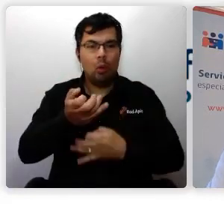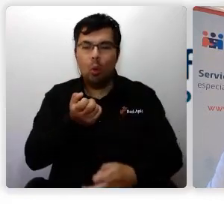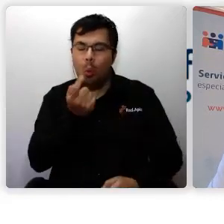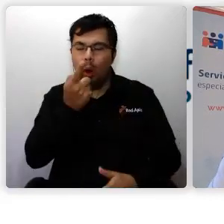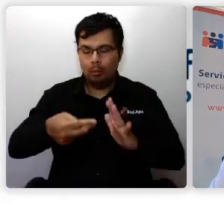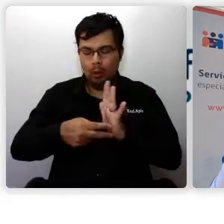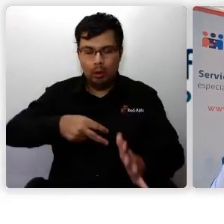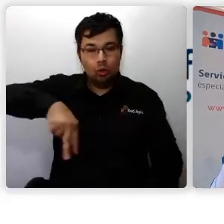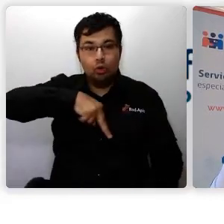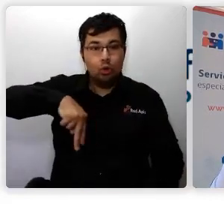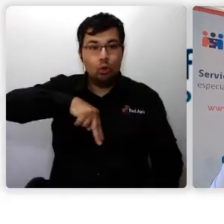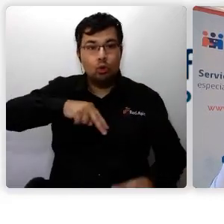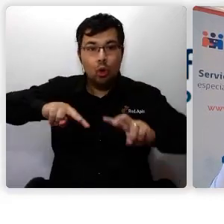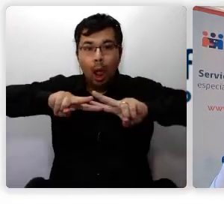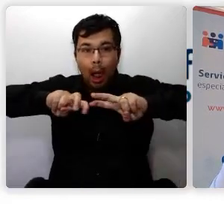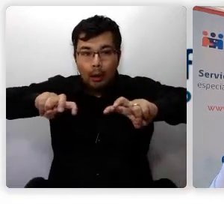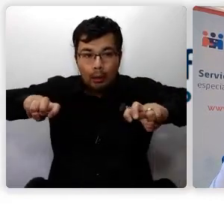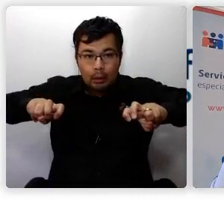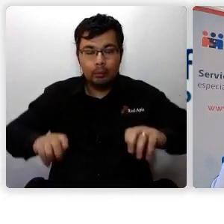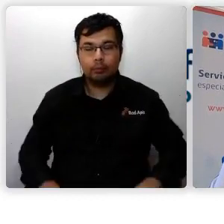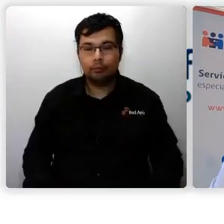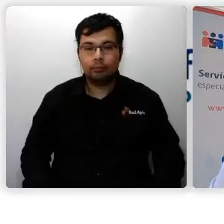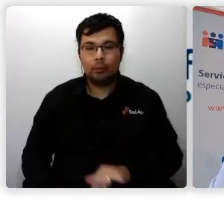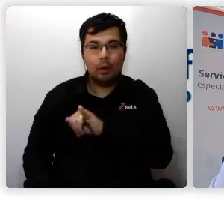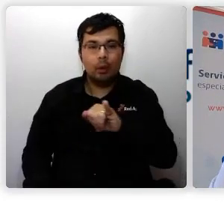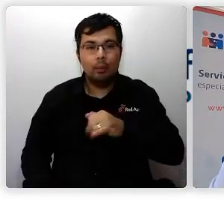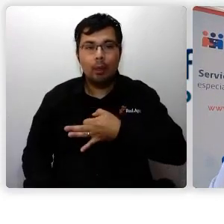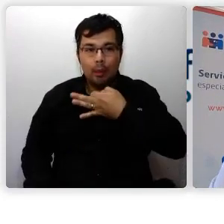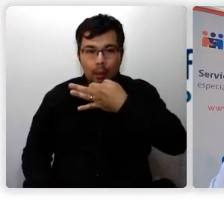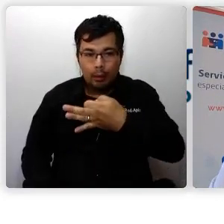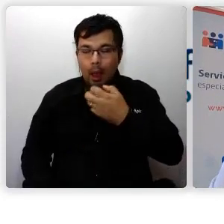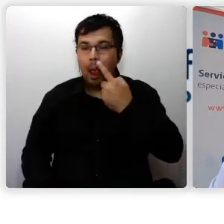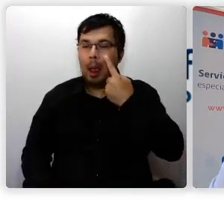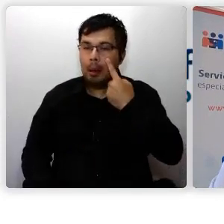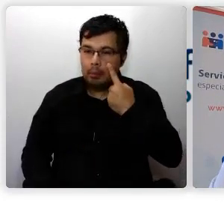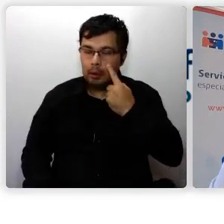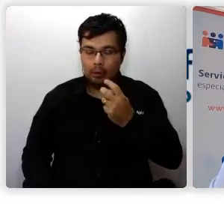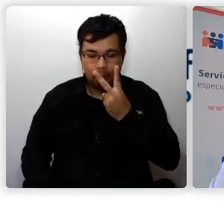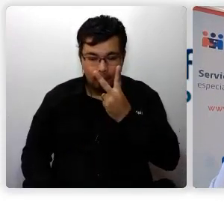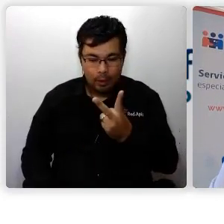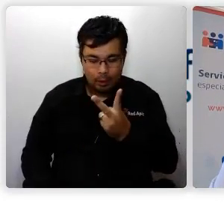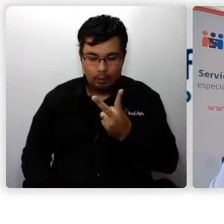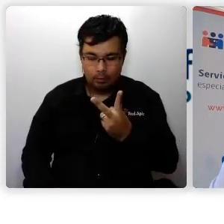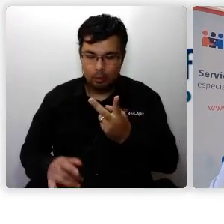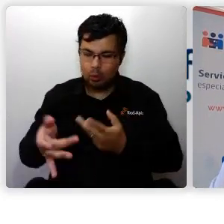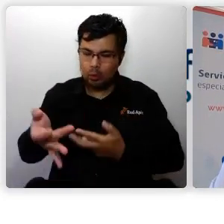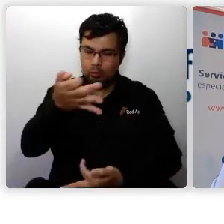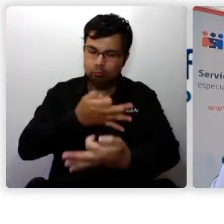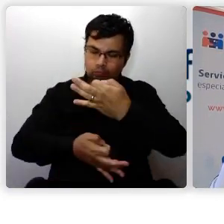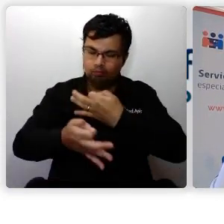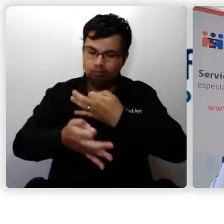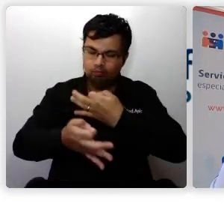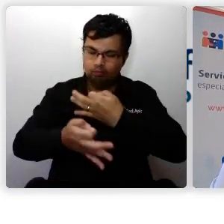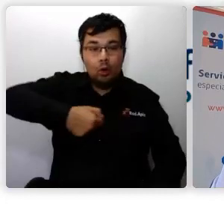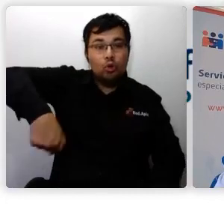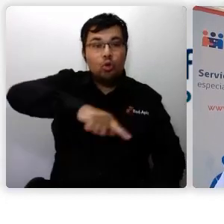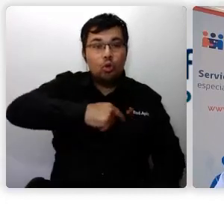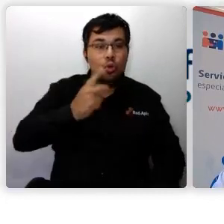el problema y le decimos, ¿sabe? Viendo lo que nos cuenta, nosotros creemos que usted necesita el servicio